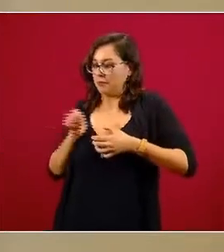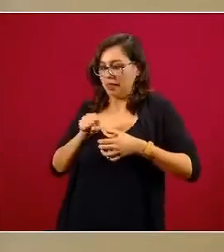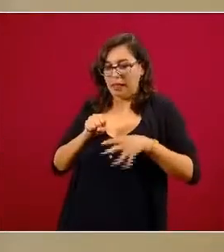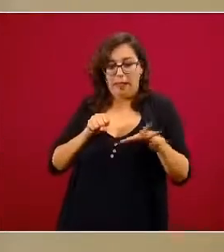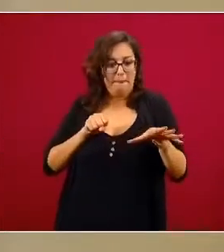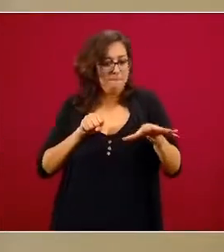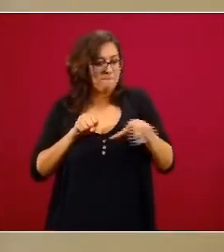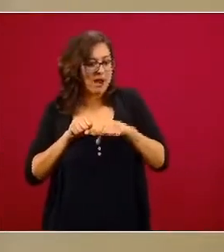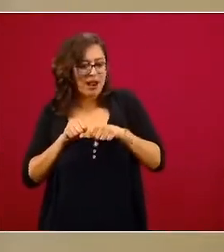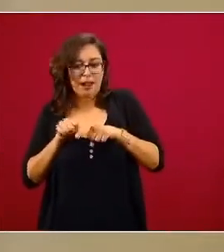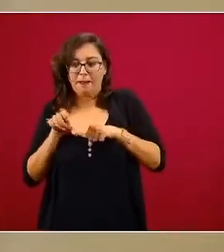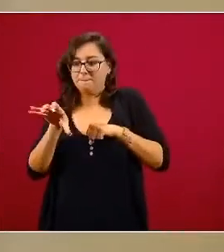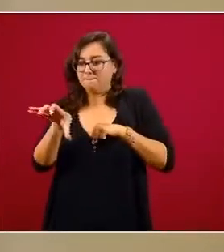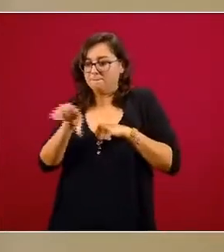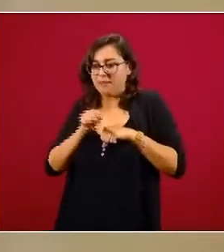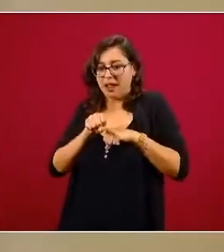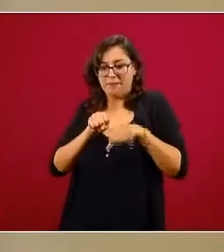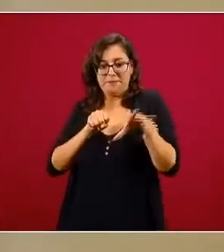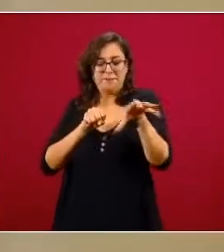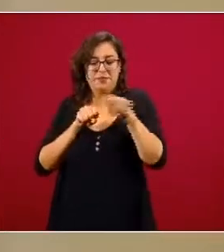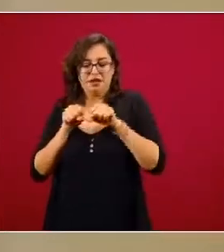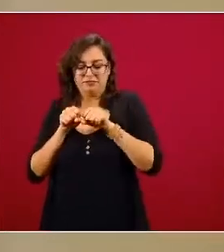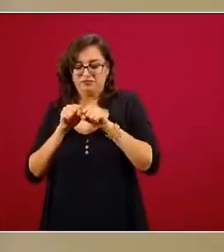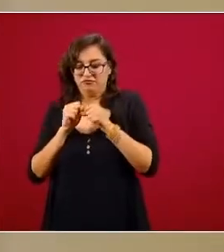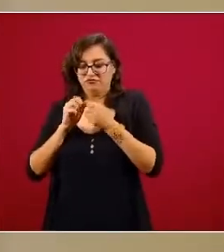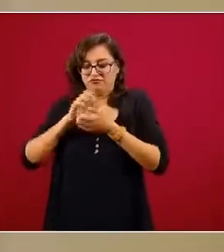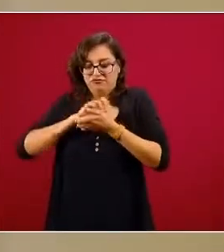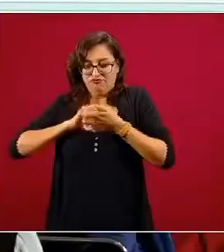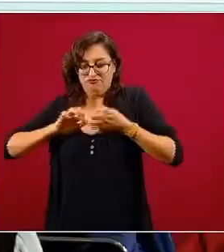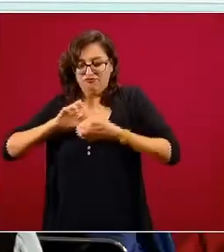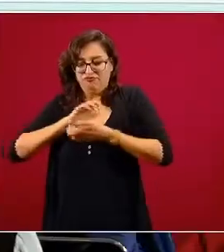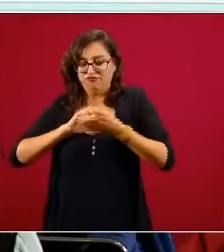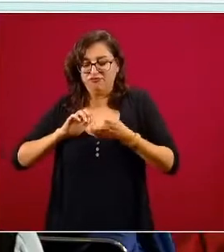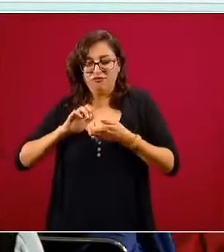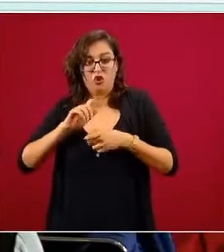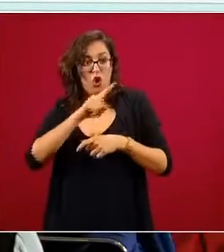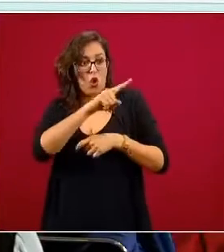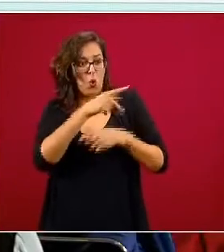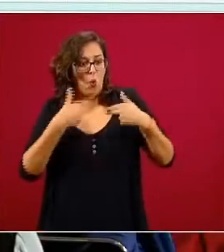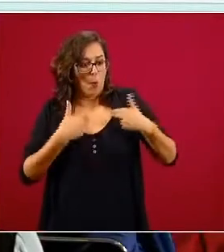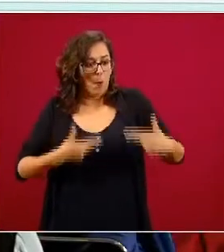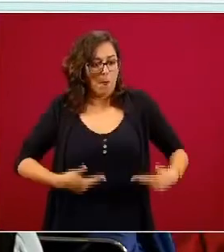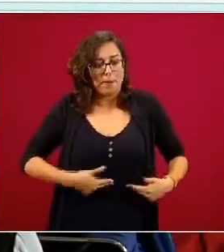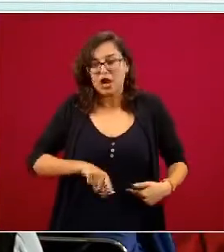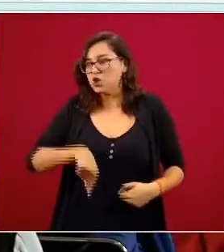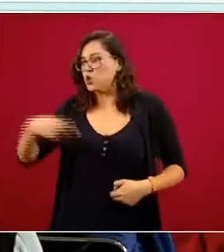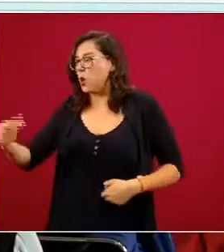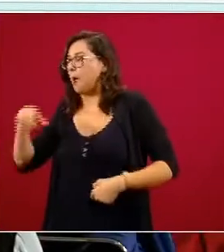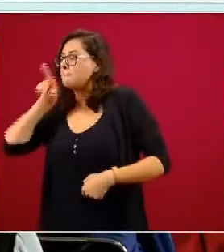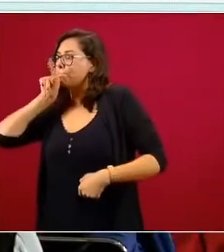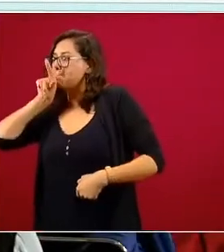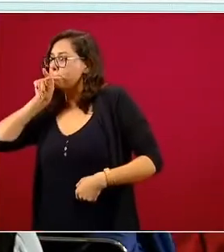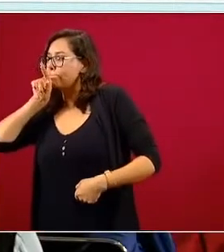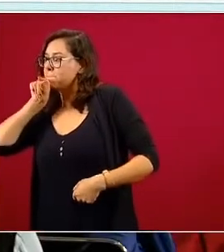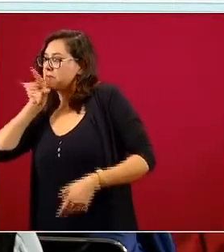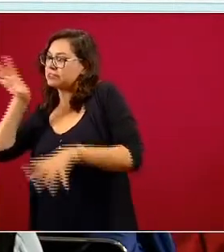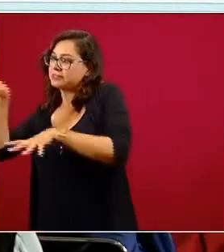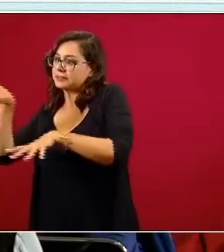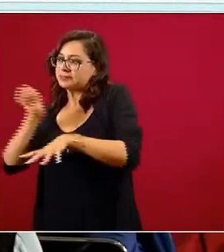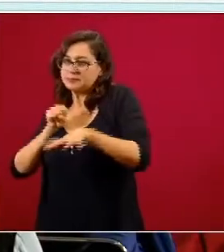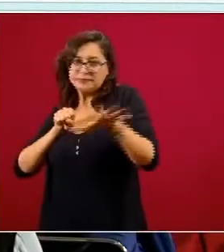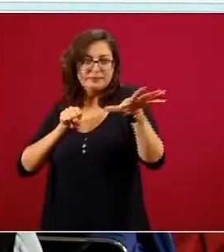genes de los virus de influenza que afectan a los humanos y segmentos de los genes de los virus que afectan a las